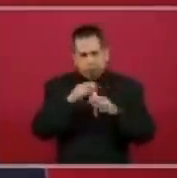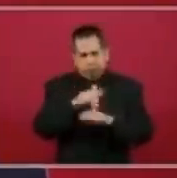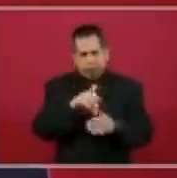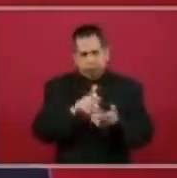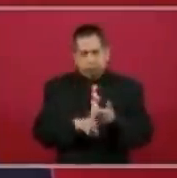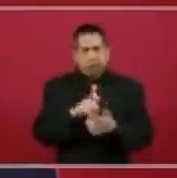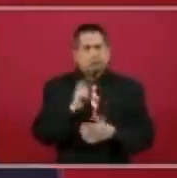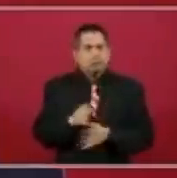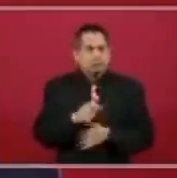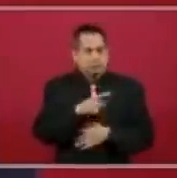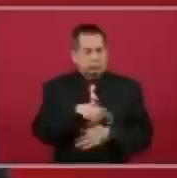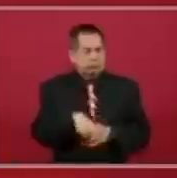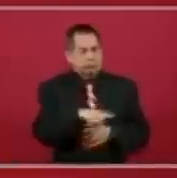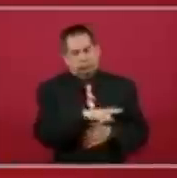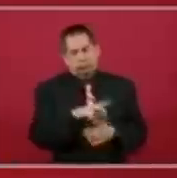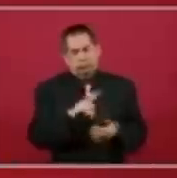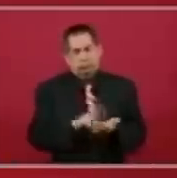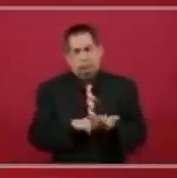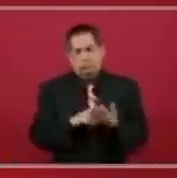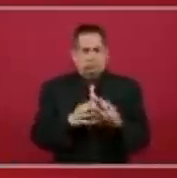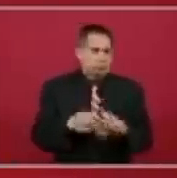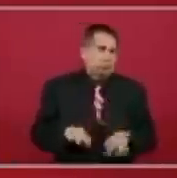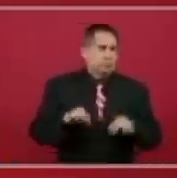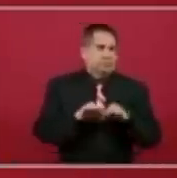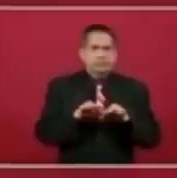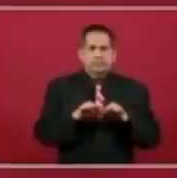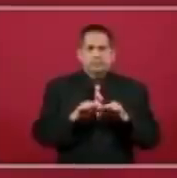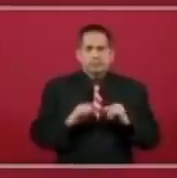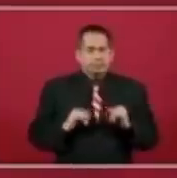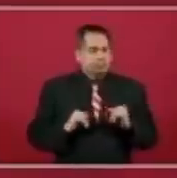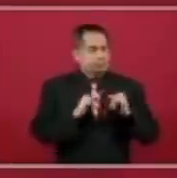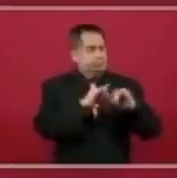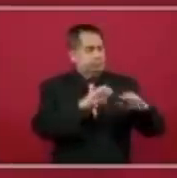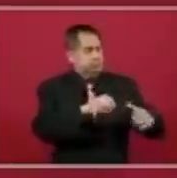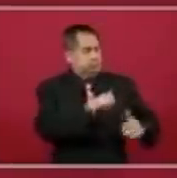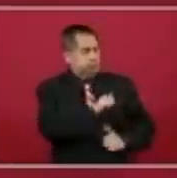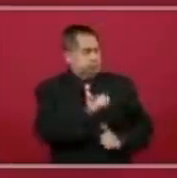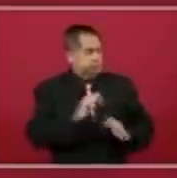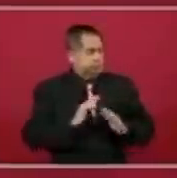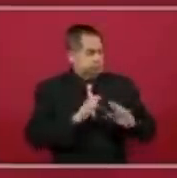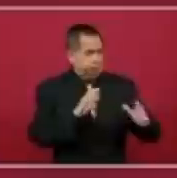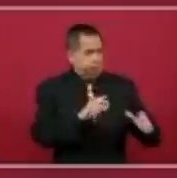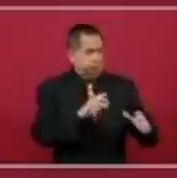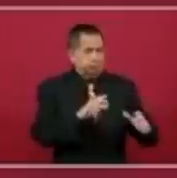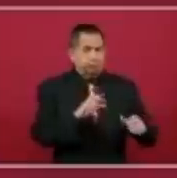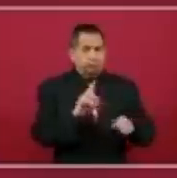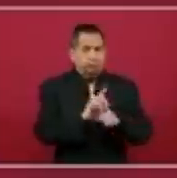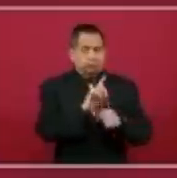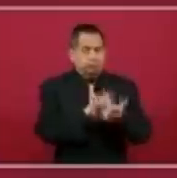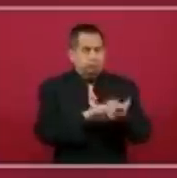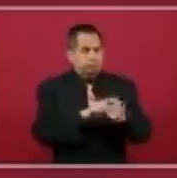de lo que representa esta institución, desde que